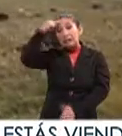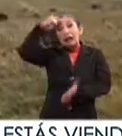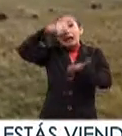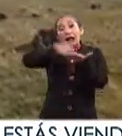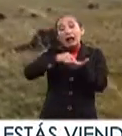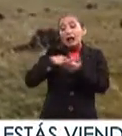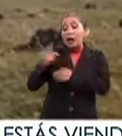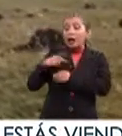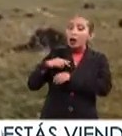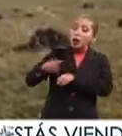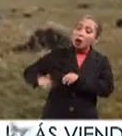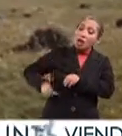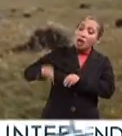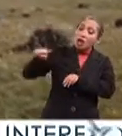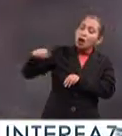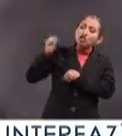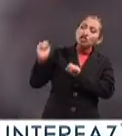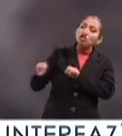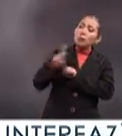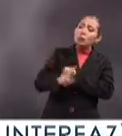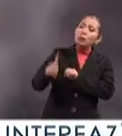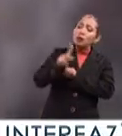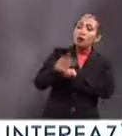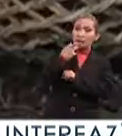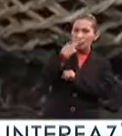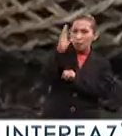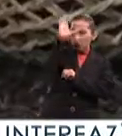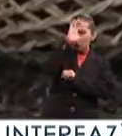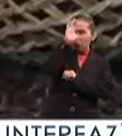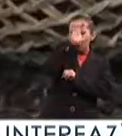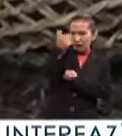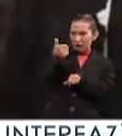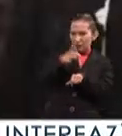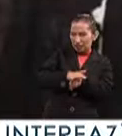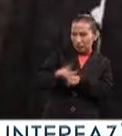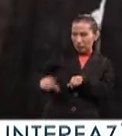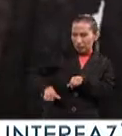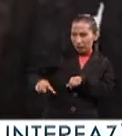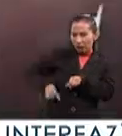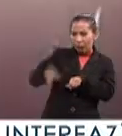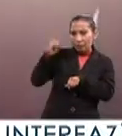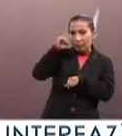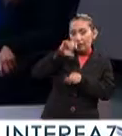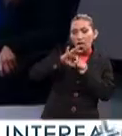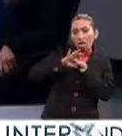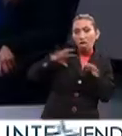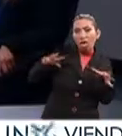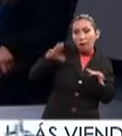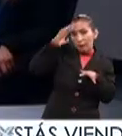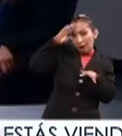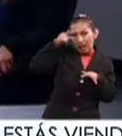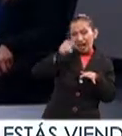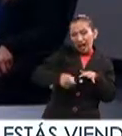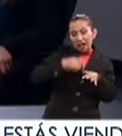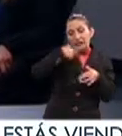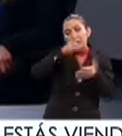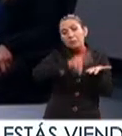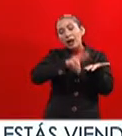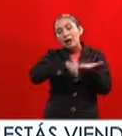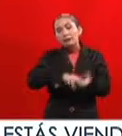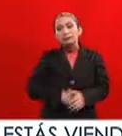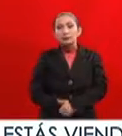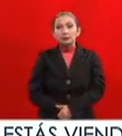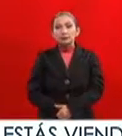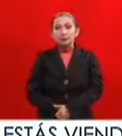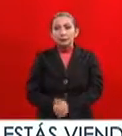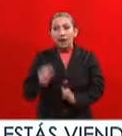pensar que lo público es lo gubernamental y cuando hablamos de cultura y administración pública, difícilmente se reflexiona en su cadena de valor. Hace